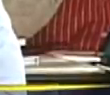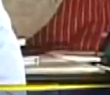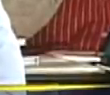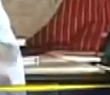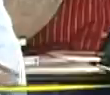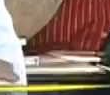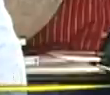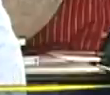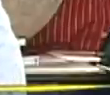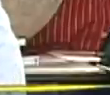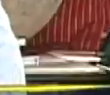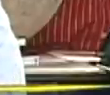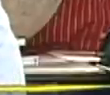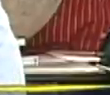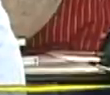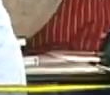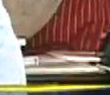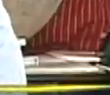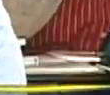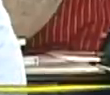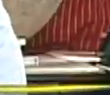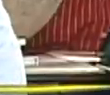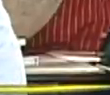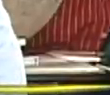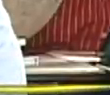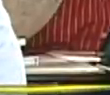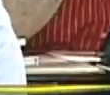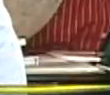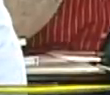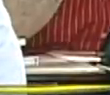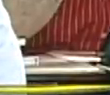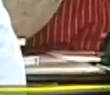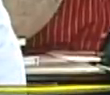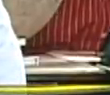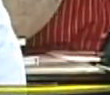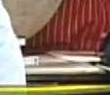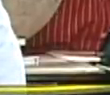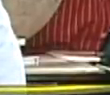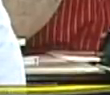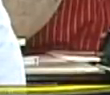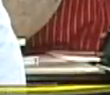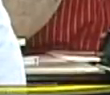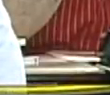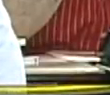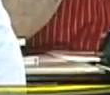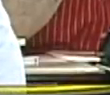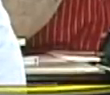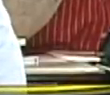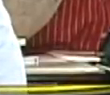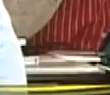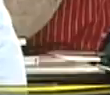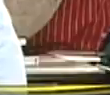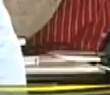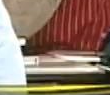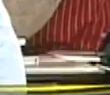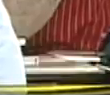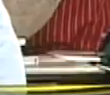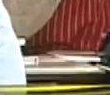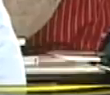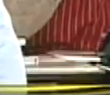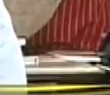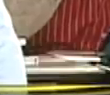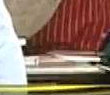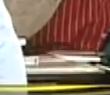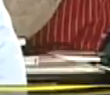solo servían equipos políticos del gobernador que allí se encontraba. Bueno, nuestros hospitales devastados, la clínica de